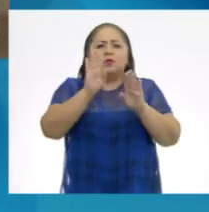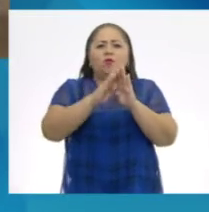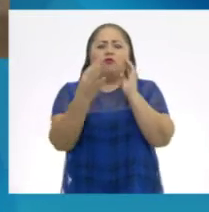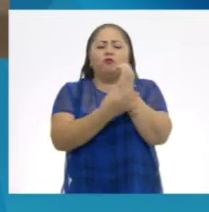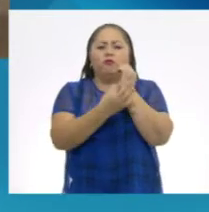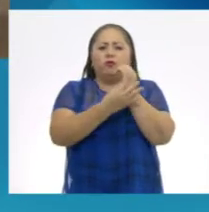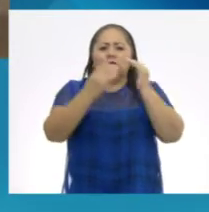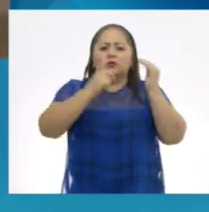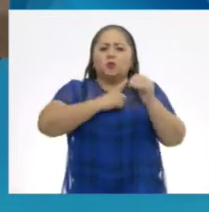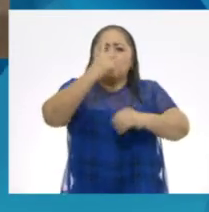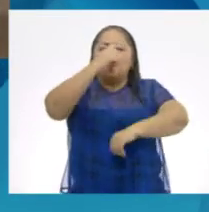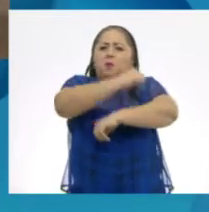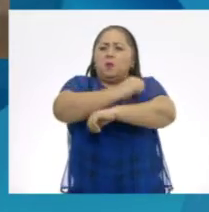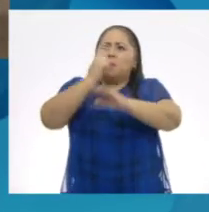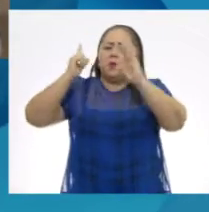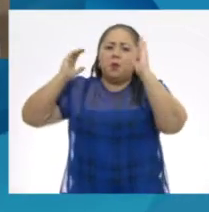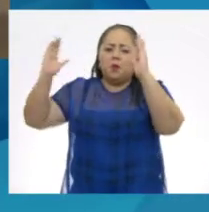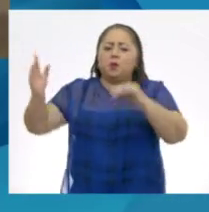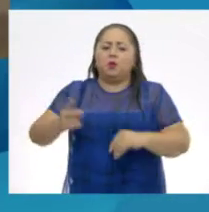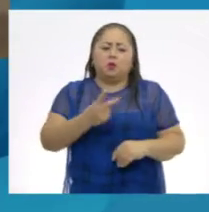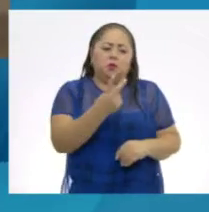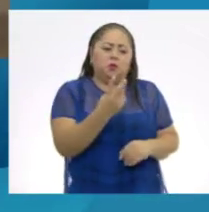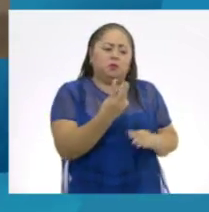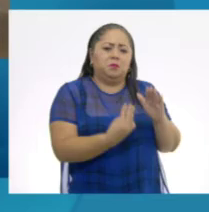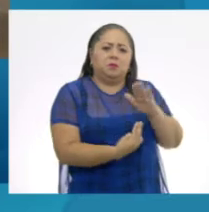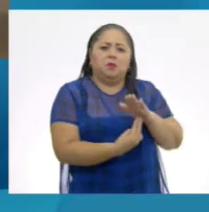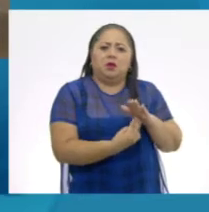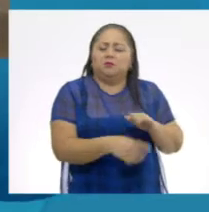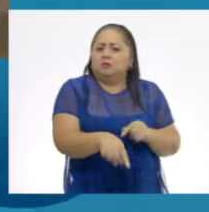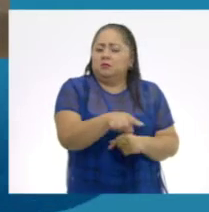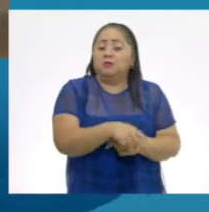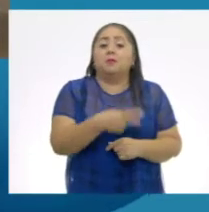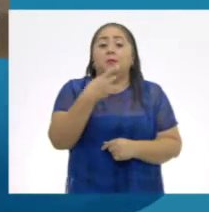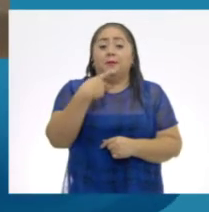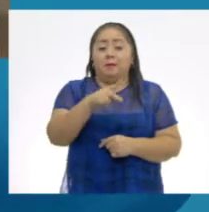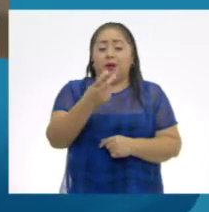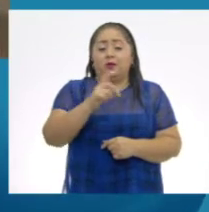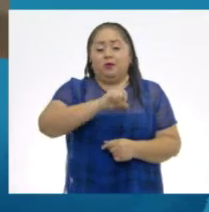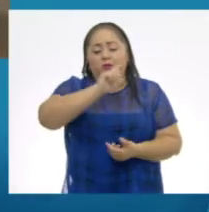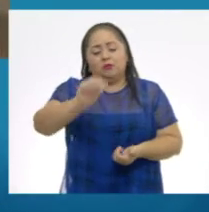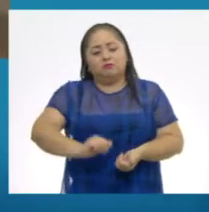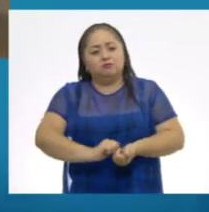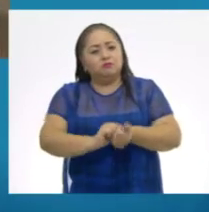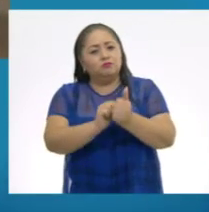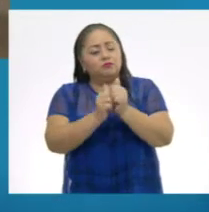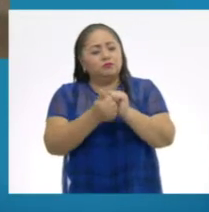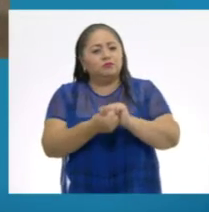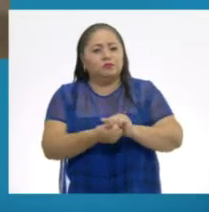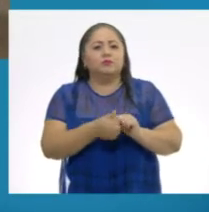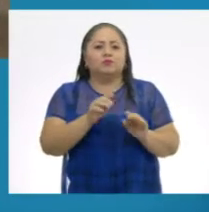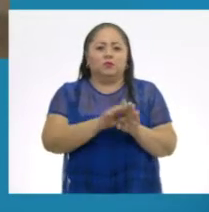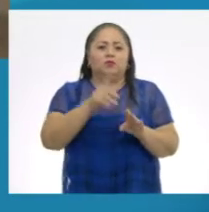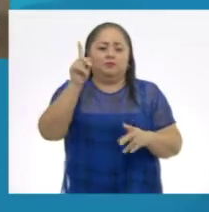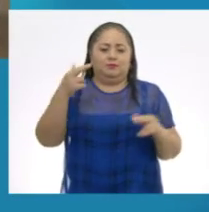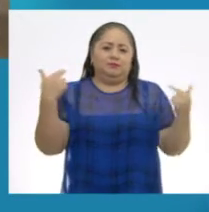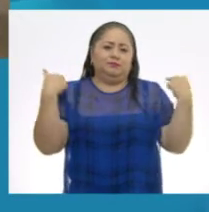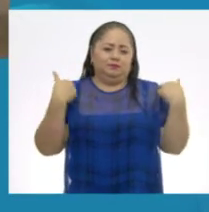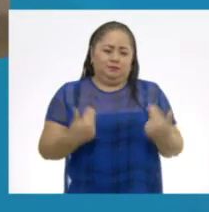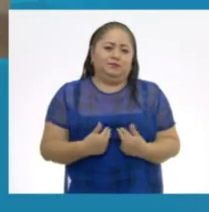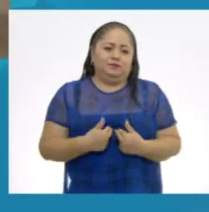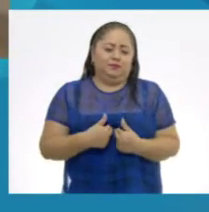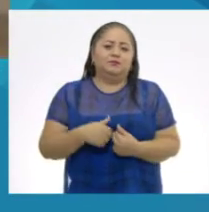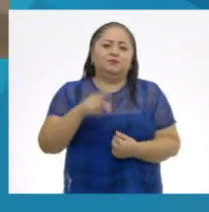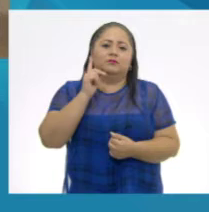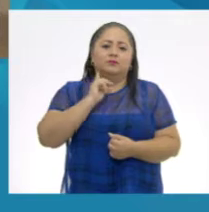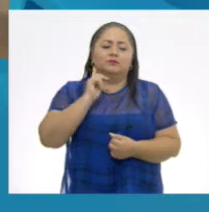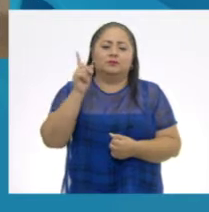lámina, con una sola ventana, con 2, 3 mesabancos, pero es a través de la gestión, en este caso de la maestra, la